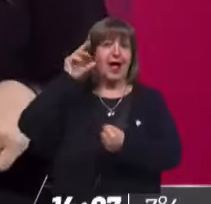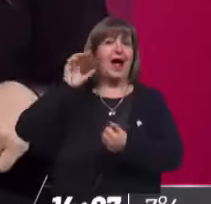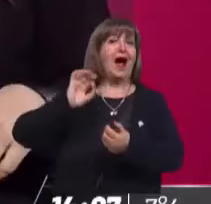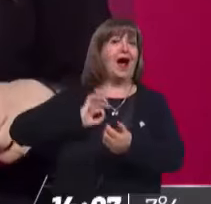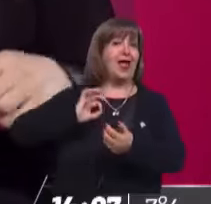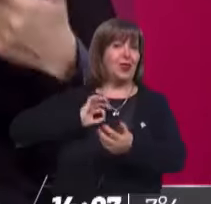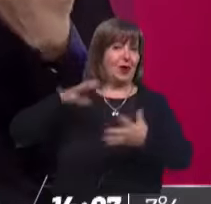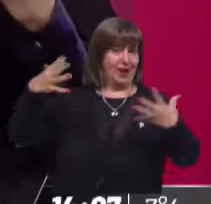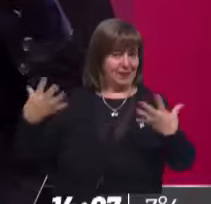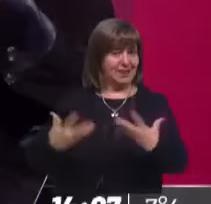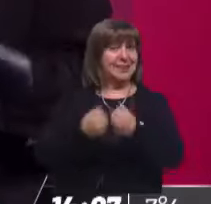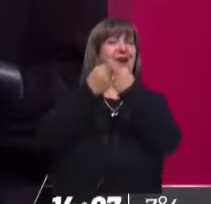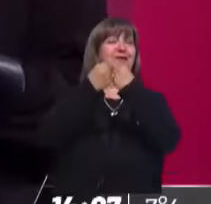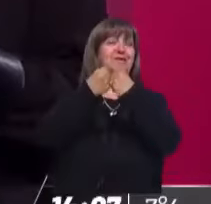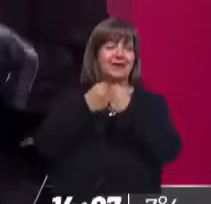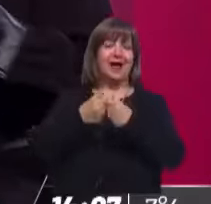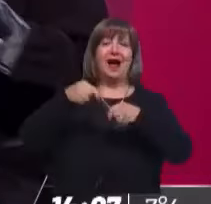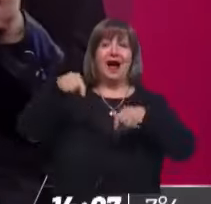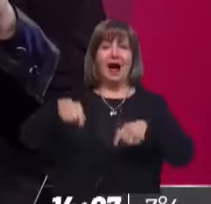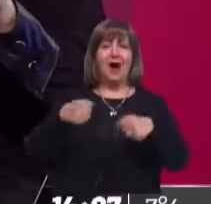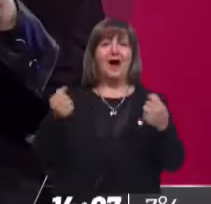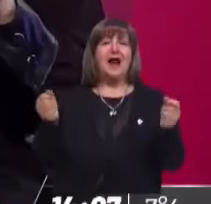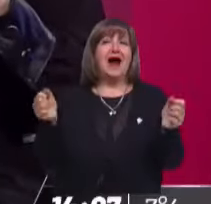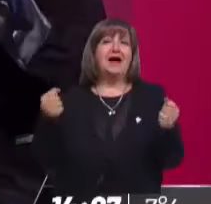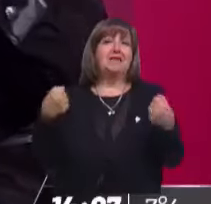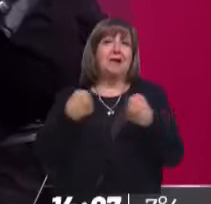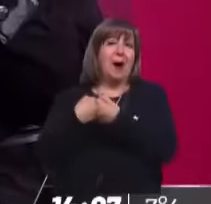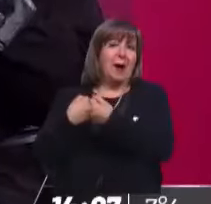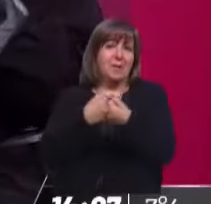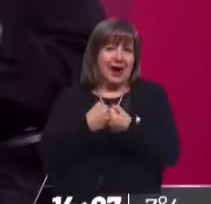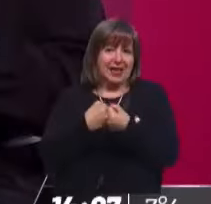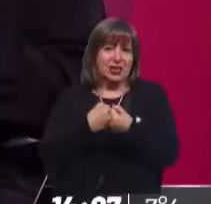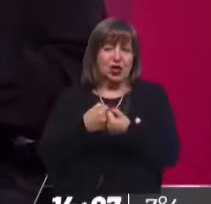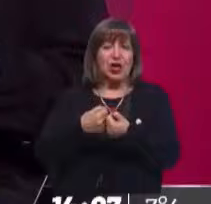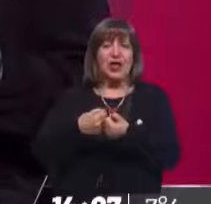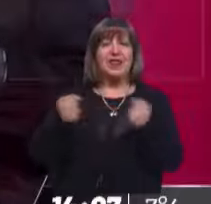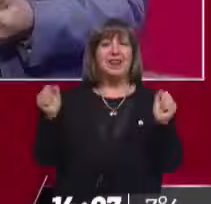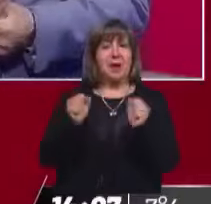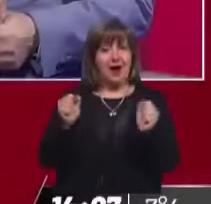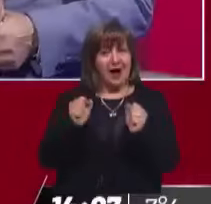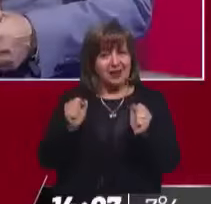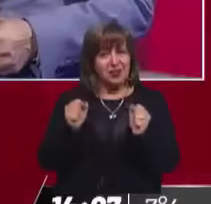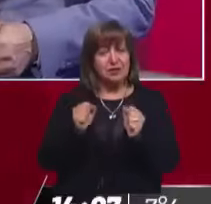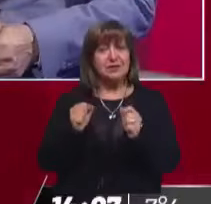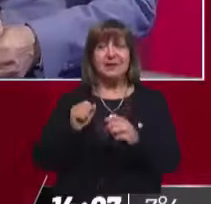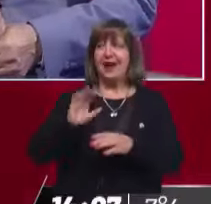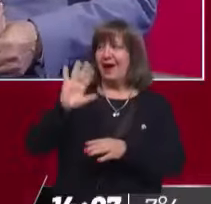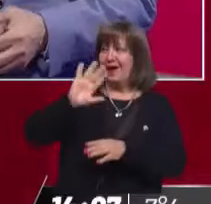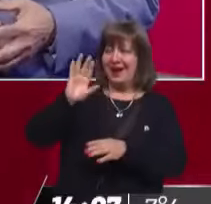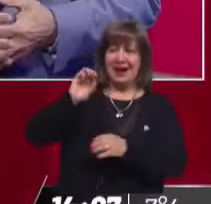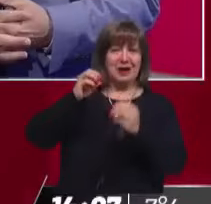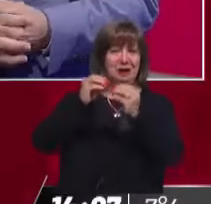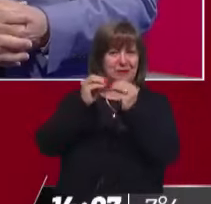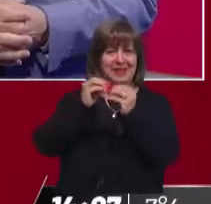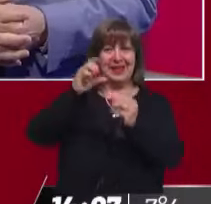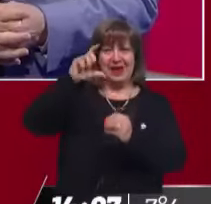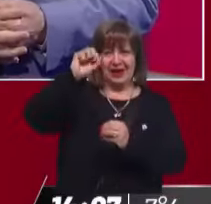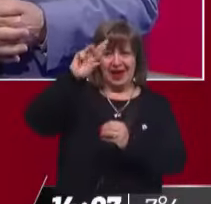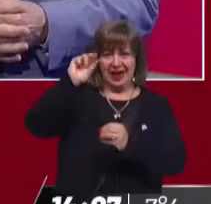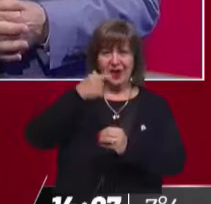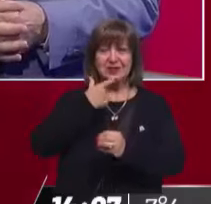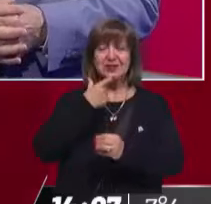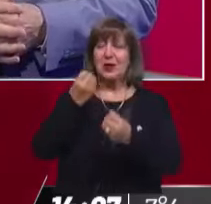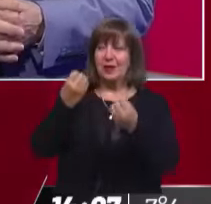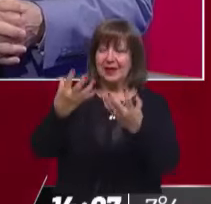En pleno julio se viene el pacto de mayo. No es un juego de palabras y lo va a explicar Carlos Hernández. Hola Carlos, bienvenido. ¿Qué tal? ¿Cómo